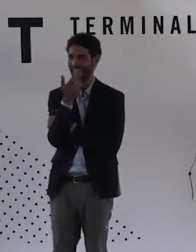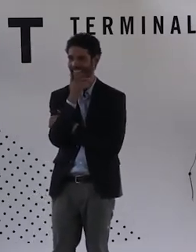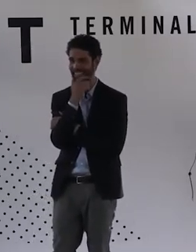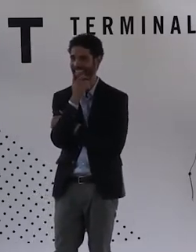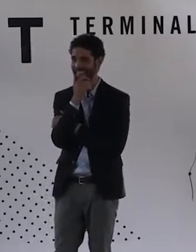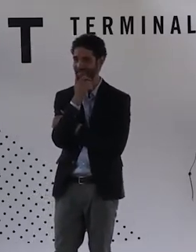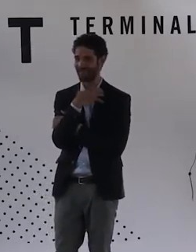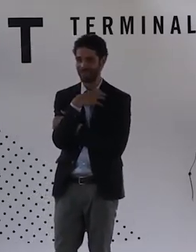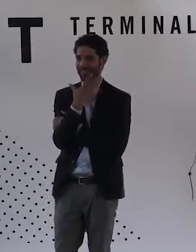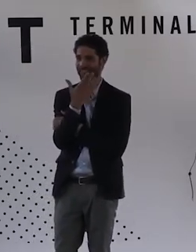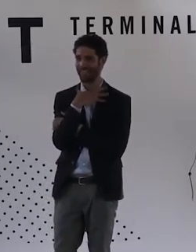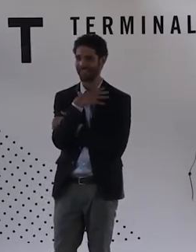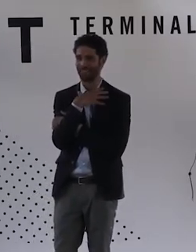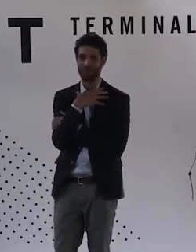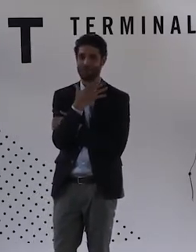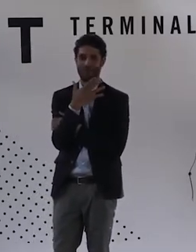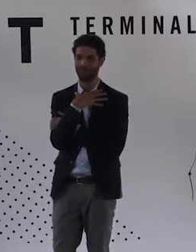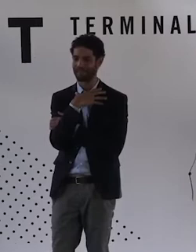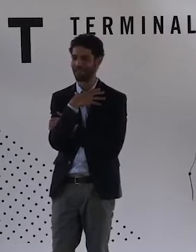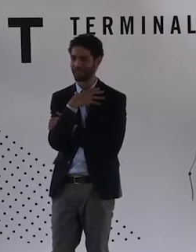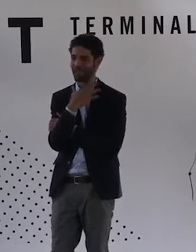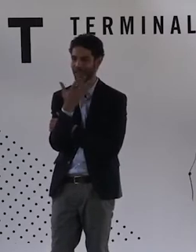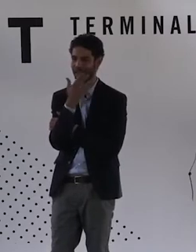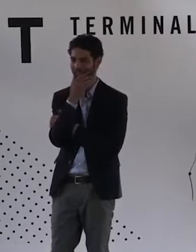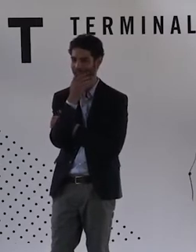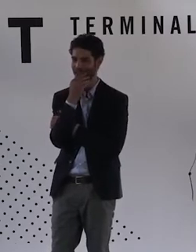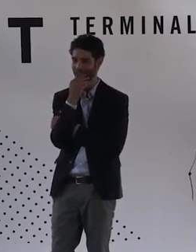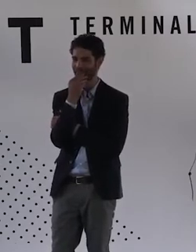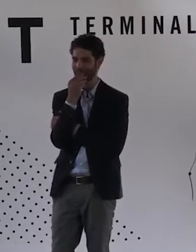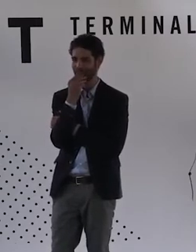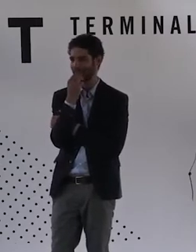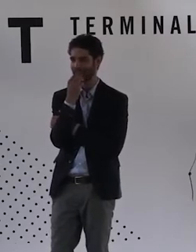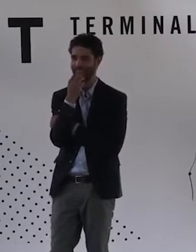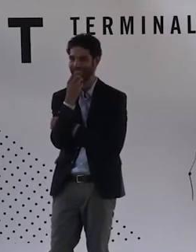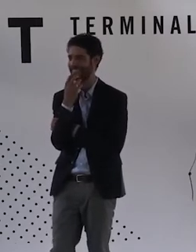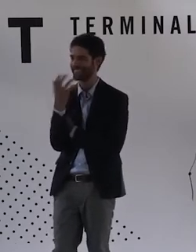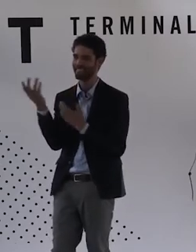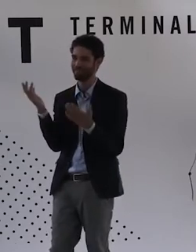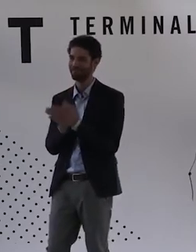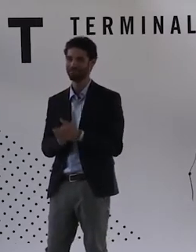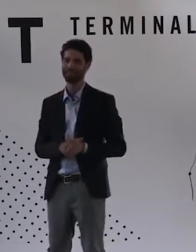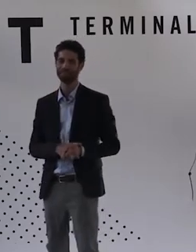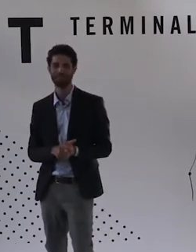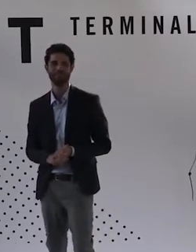Supongo que me hizo sentir algo que yo nunca había sentido en la vida. Sí.